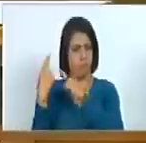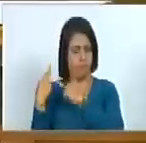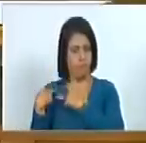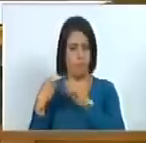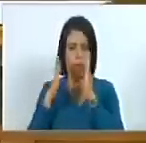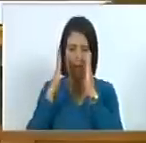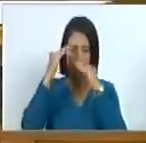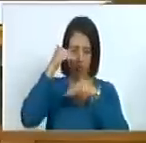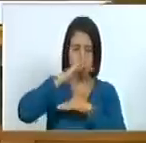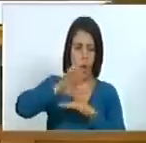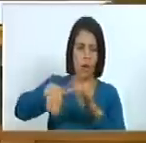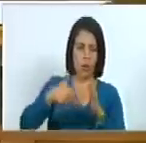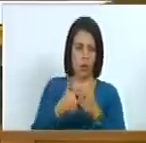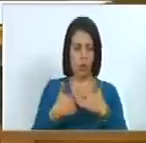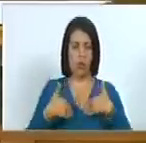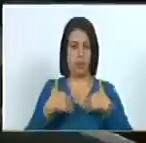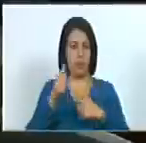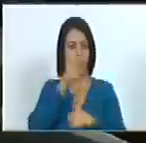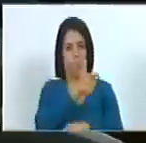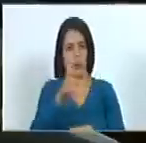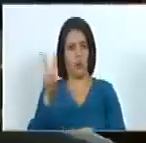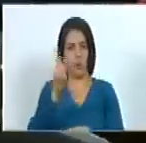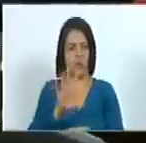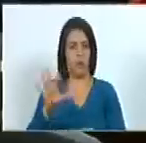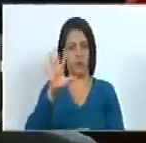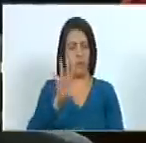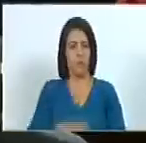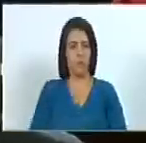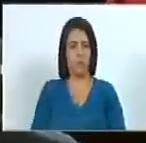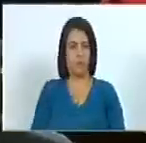que atendió la salud del pueblo de Venezuela.